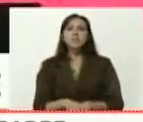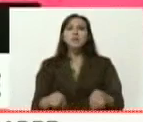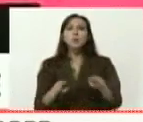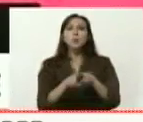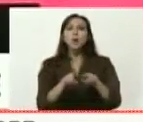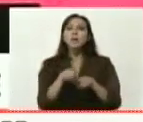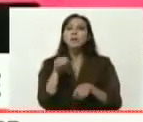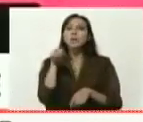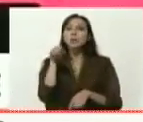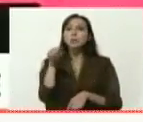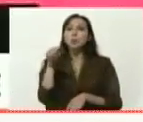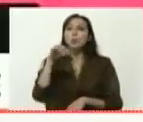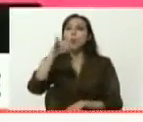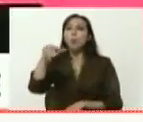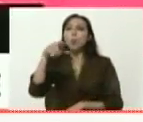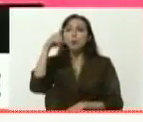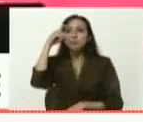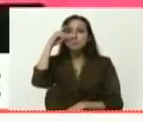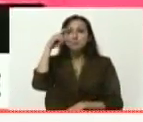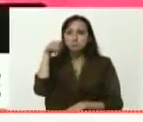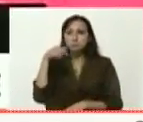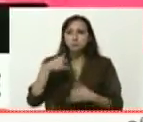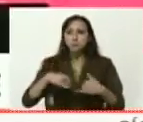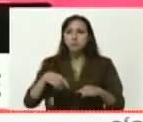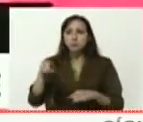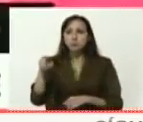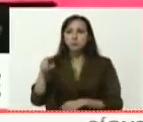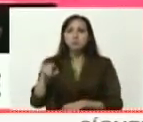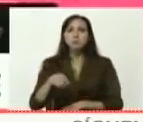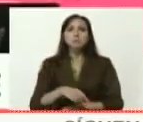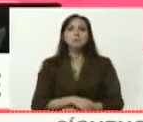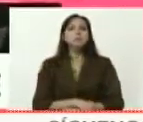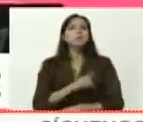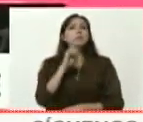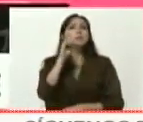hijo, que vamos a darle